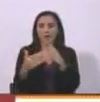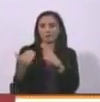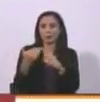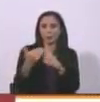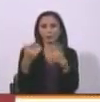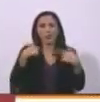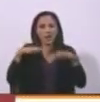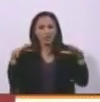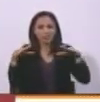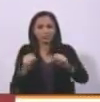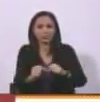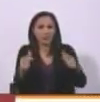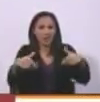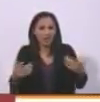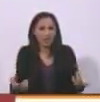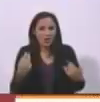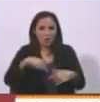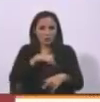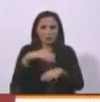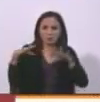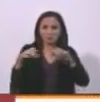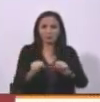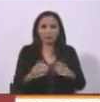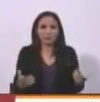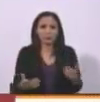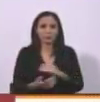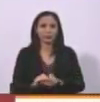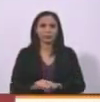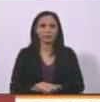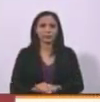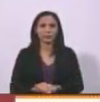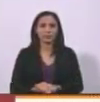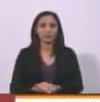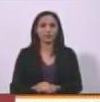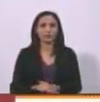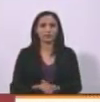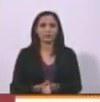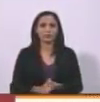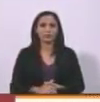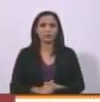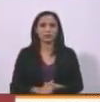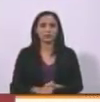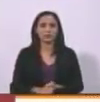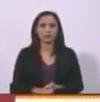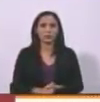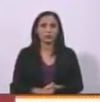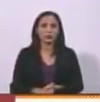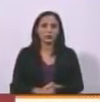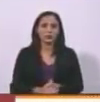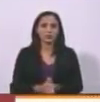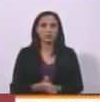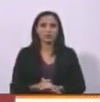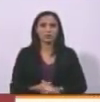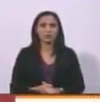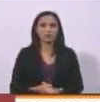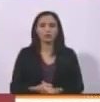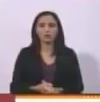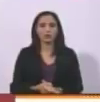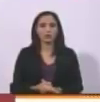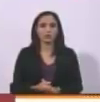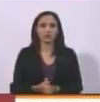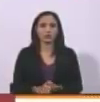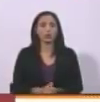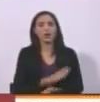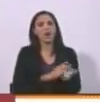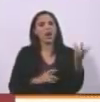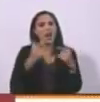va a invadir. Claro, después arruga, ¿no? Y dice que él no dijo lo que todo el mundo escuchó que dijo, y no solo lo